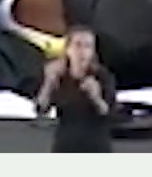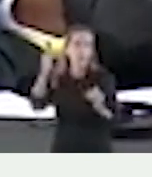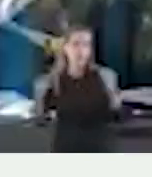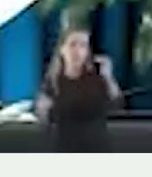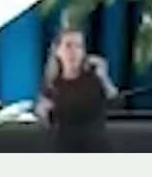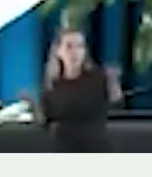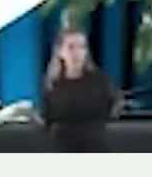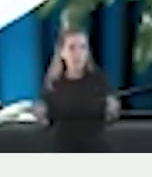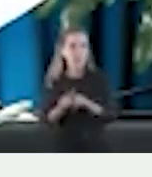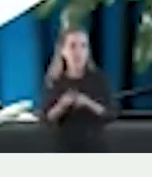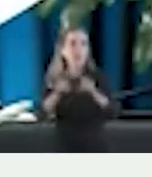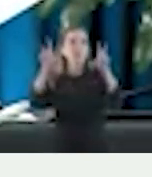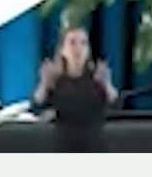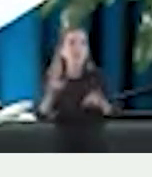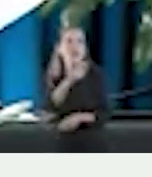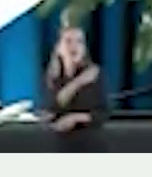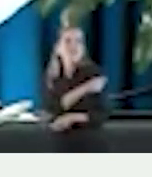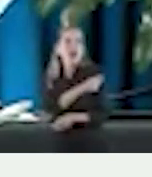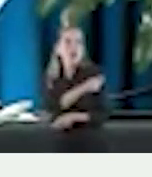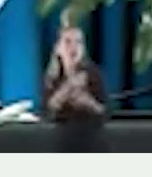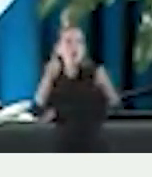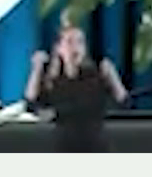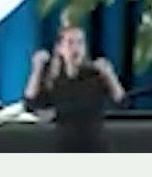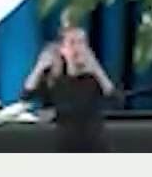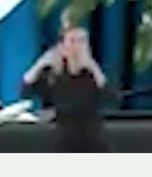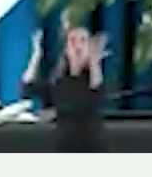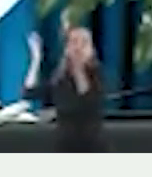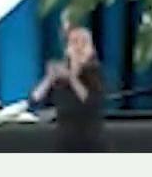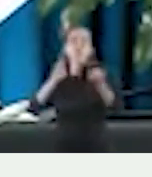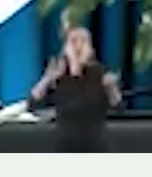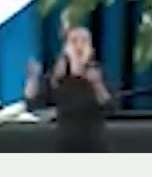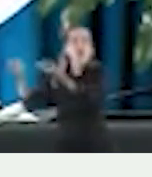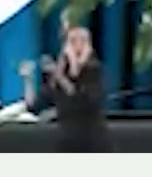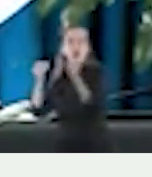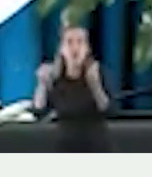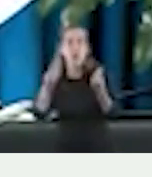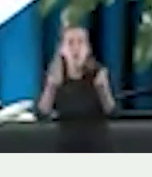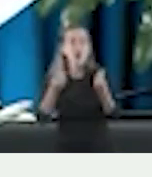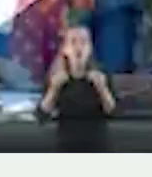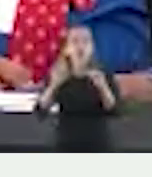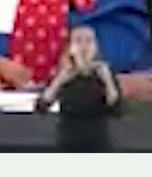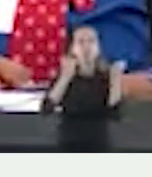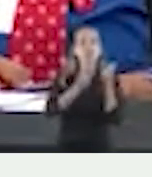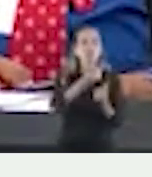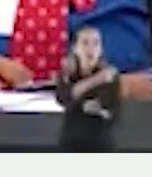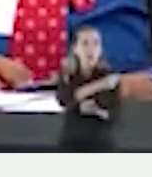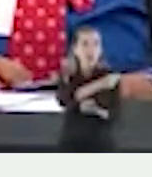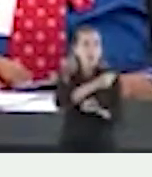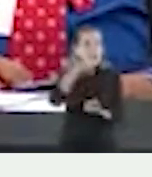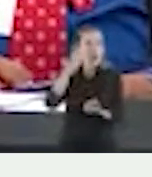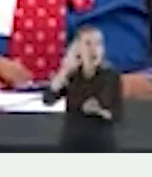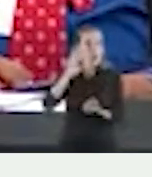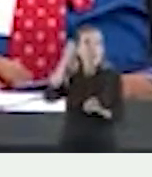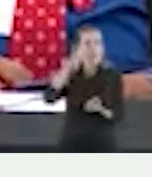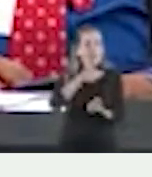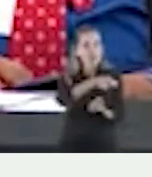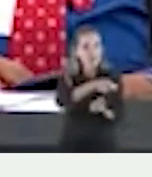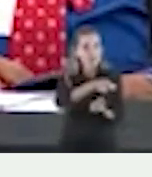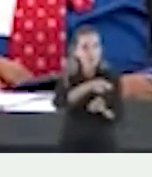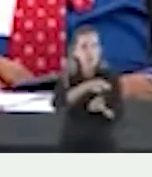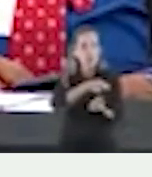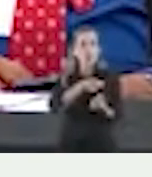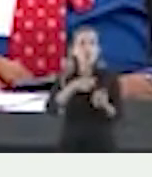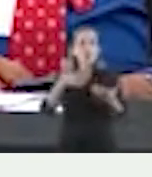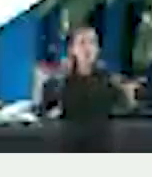las vacunas y cuando vimos que el 90% de las vacunas era destinada al 10% de los